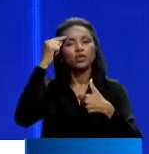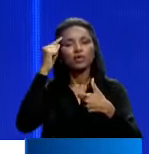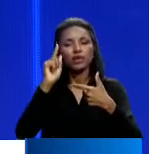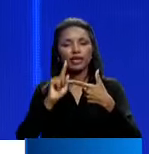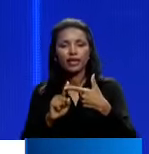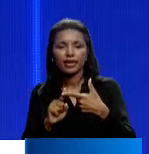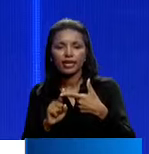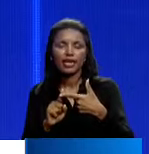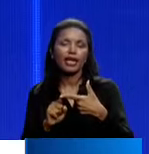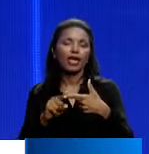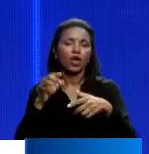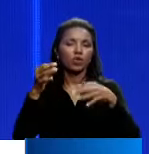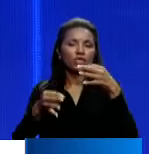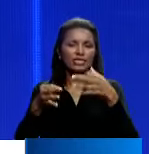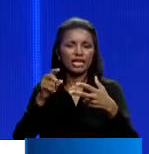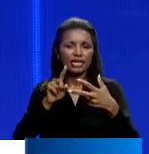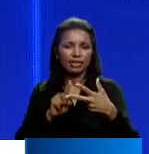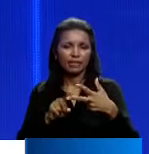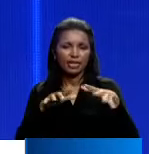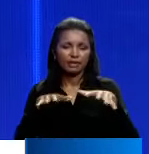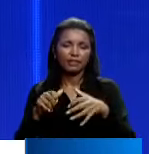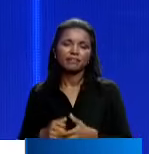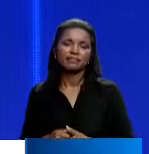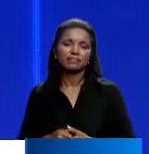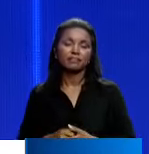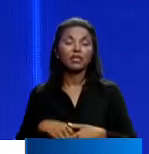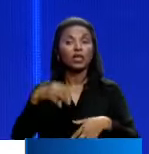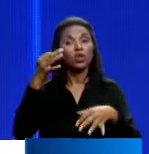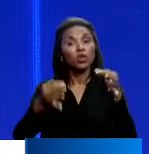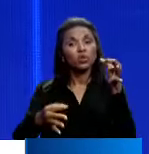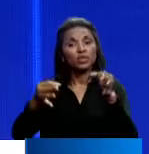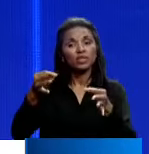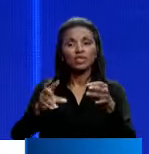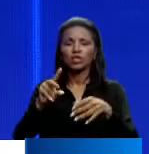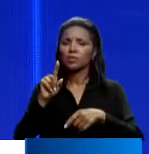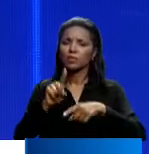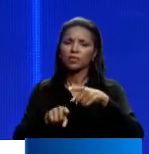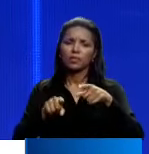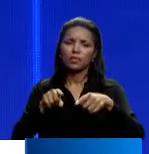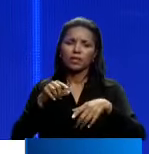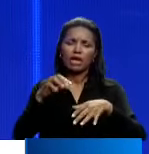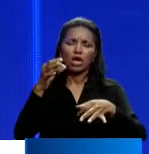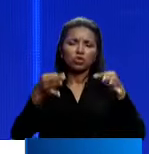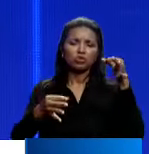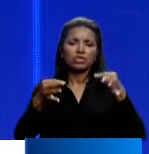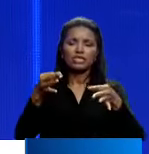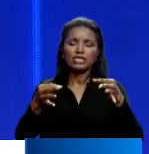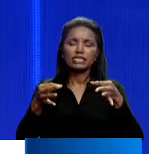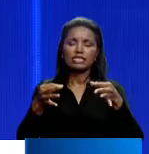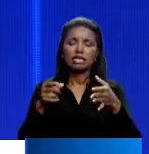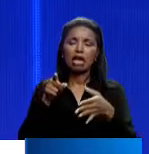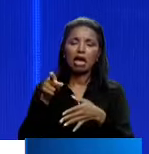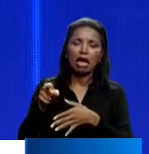el órgano judicial. En lo judicial no podemos permitir la justicia selectiva,